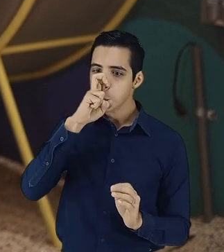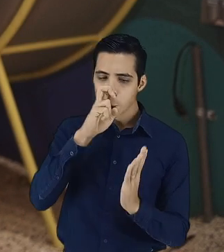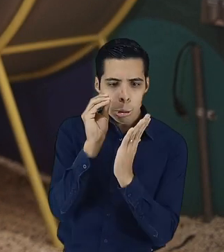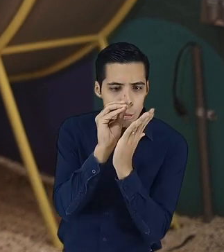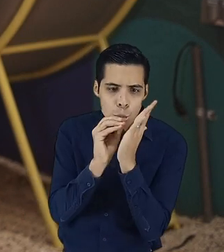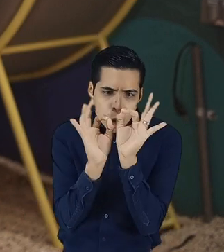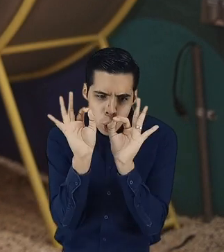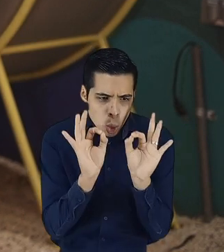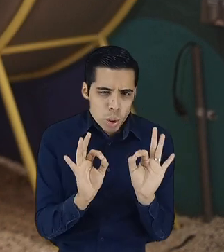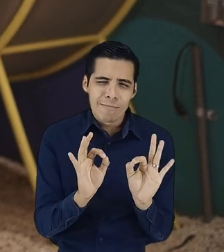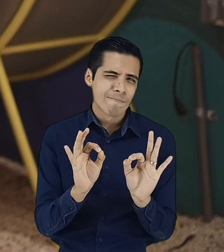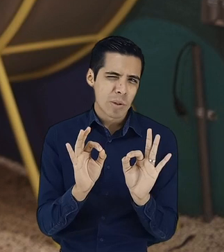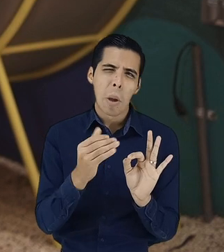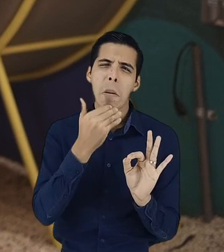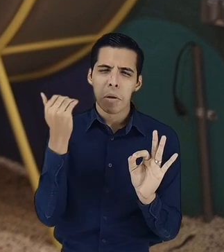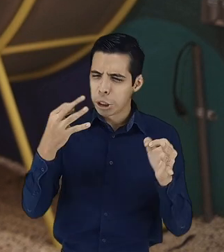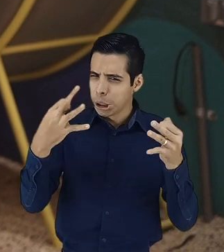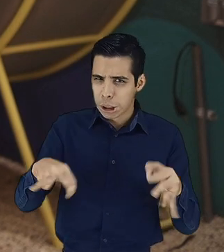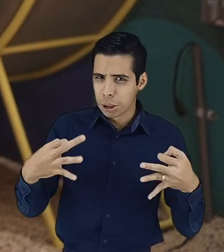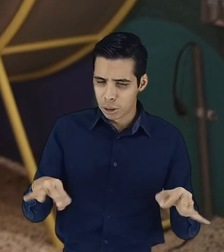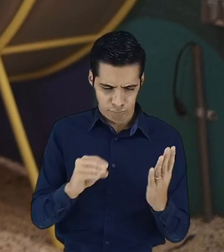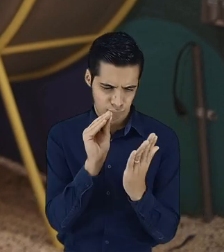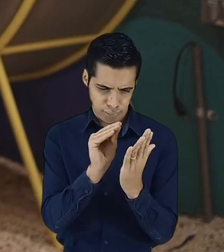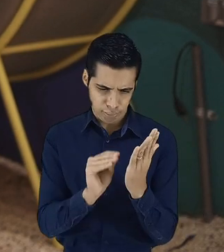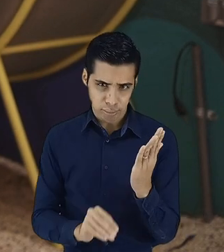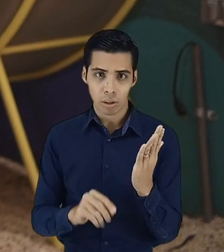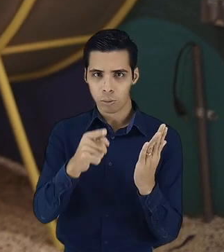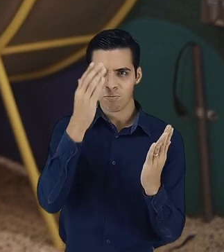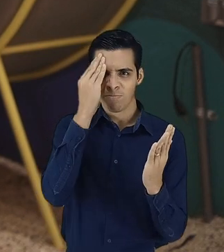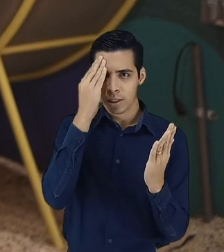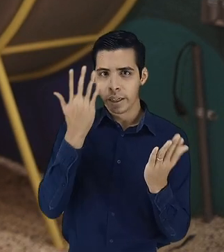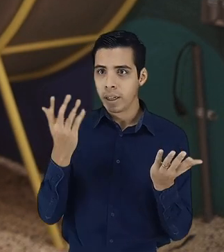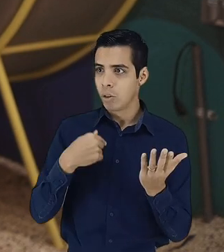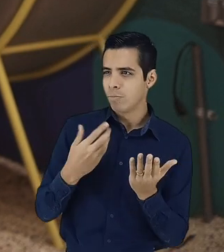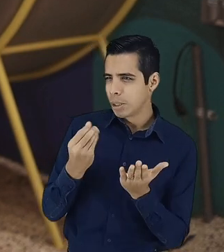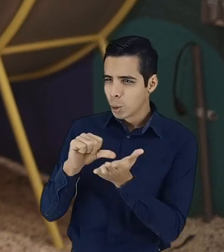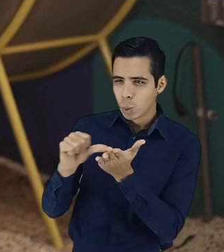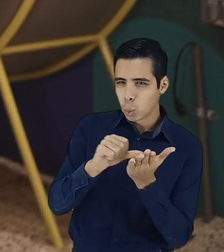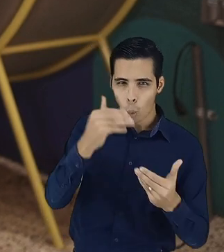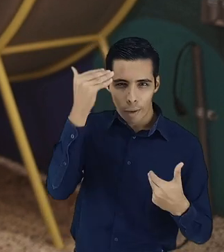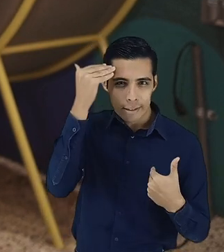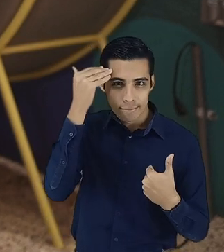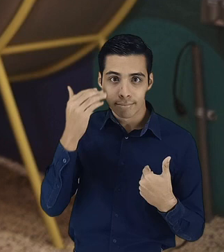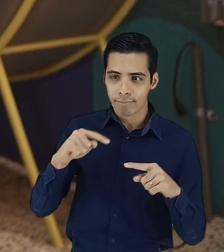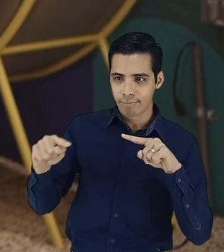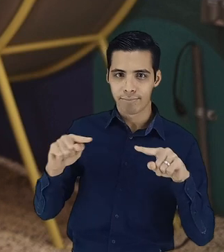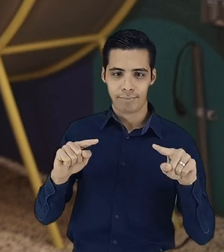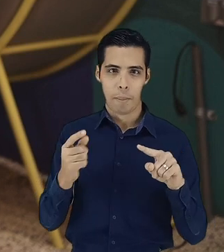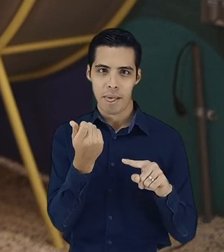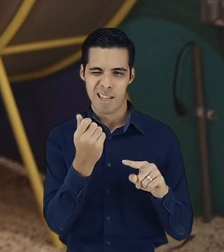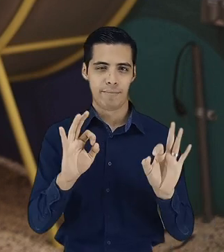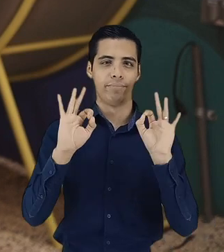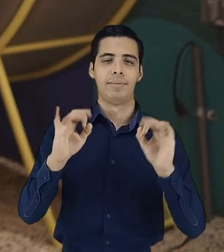lo más seguro es que lo dejes a mitad del camino. Sé realista y paciente contigo. Que cada decisión financiera te lleve al camino de la buena administración